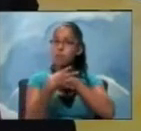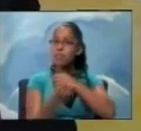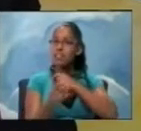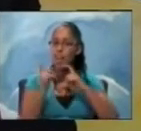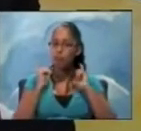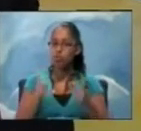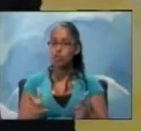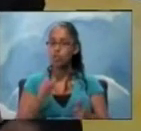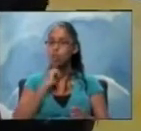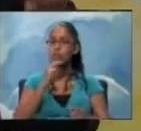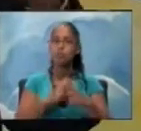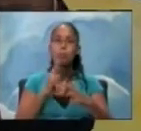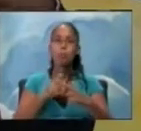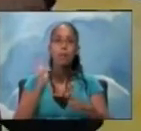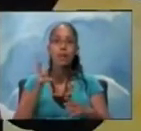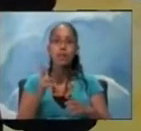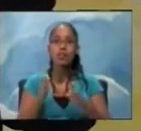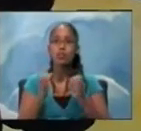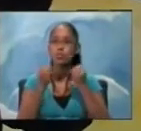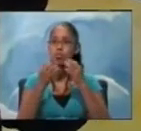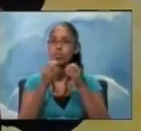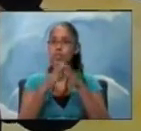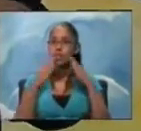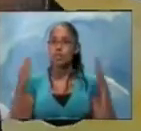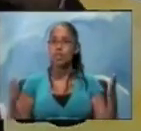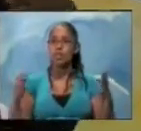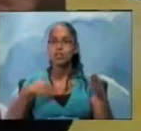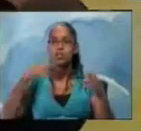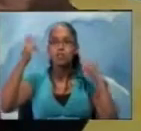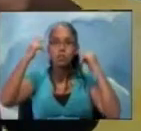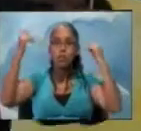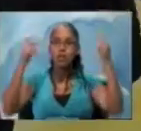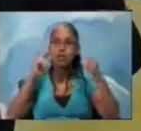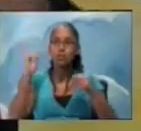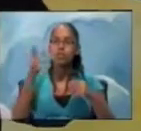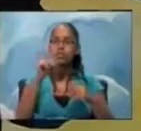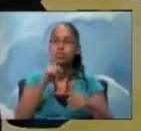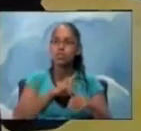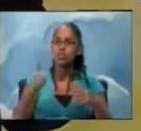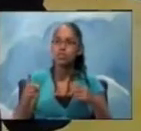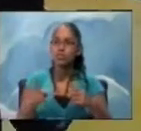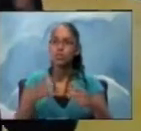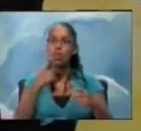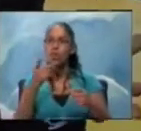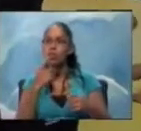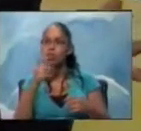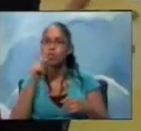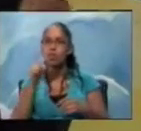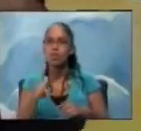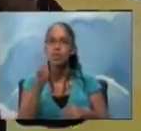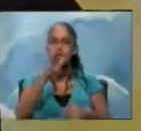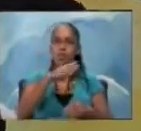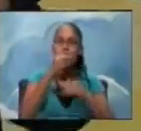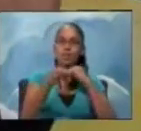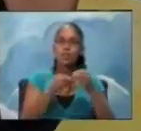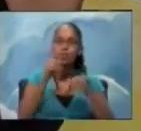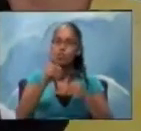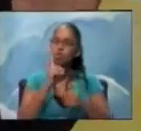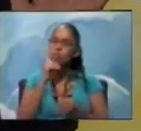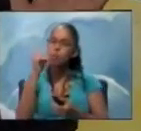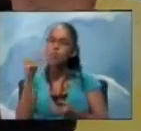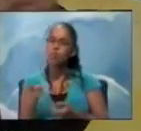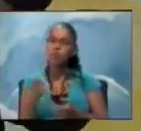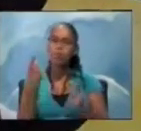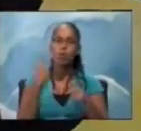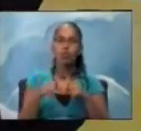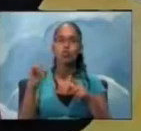bastante grande. Y resulta que yo me imagino, utilizando una dinámica, cayendo en lo que ellos estaban haciendo, uno se preguntaba al